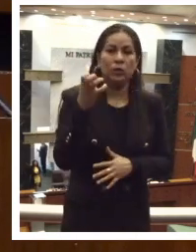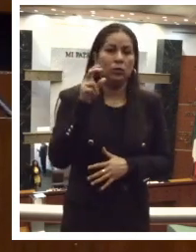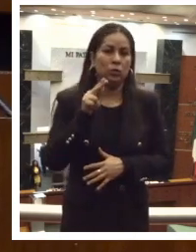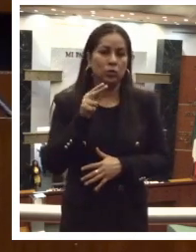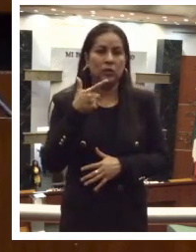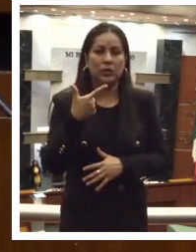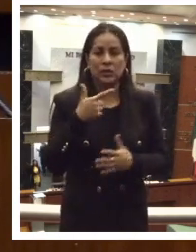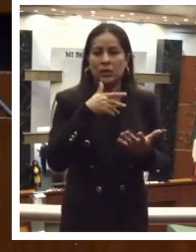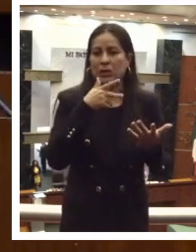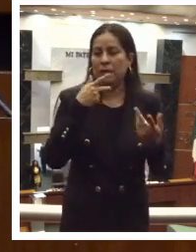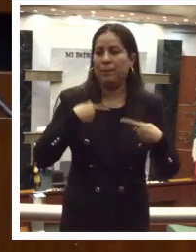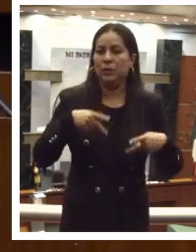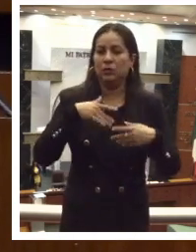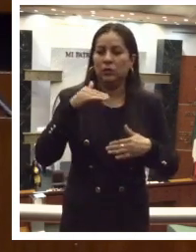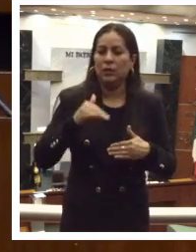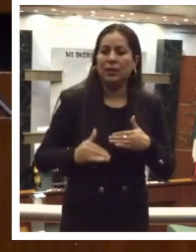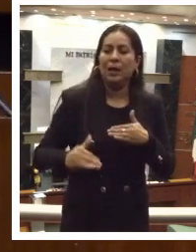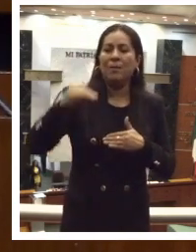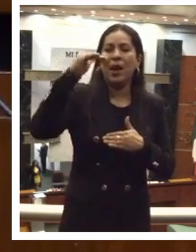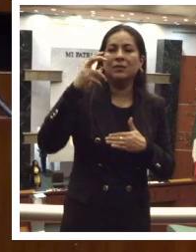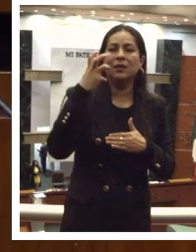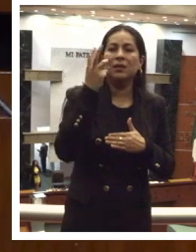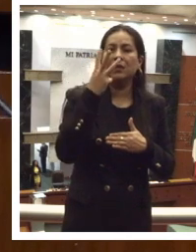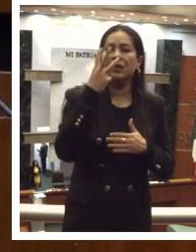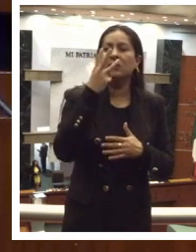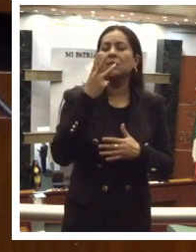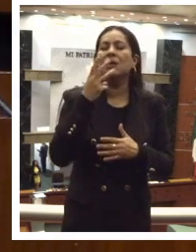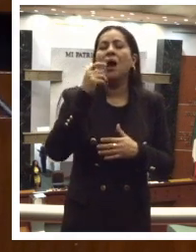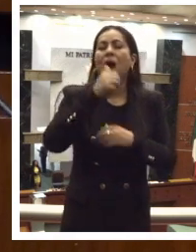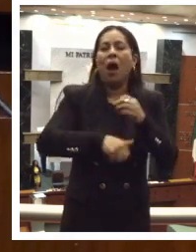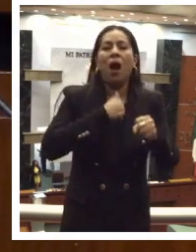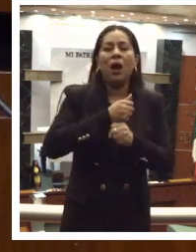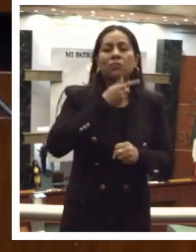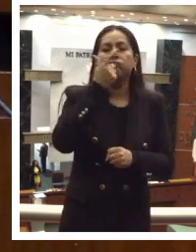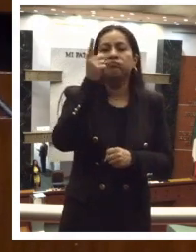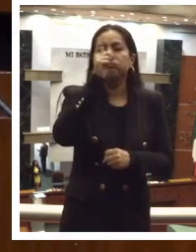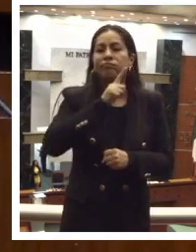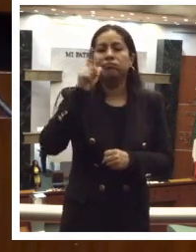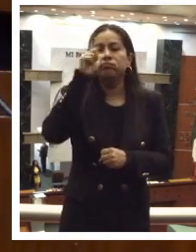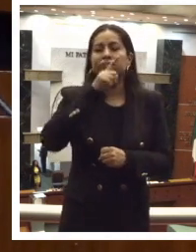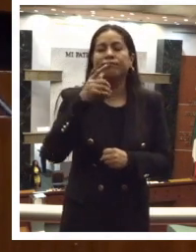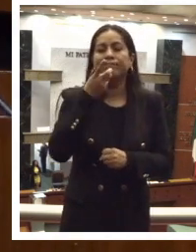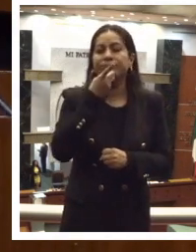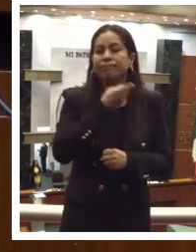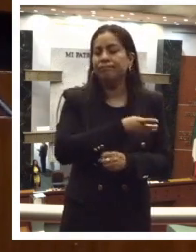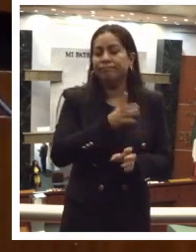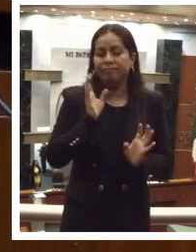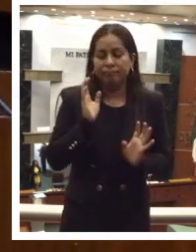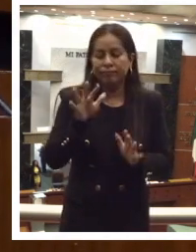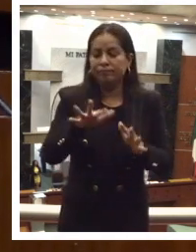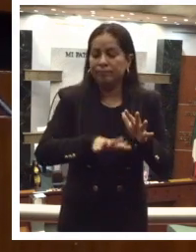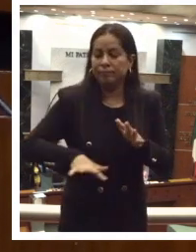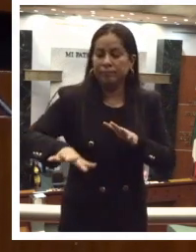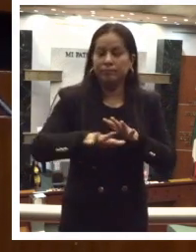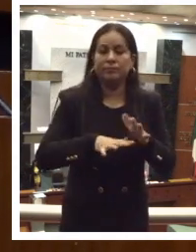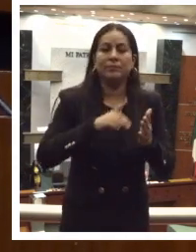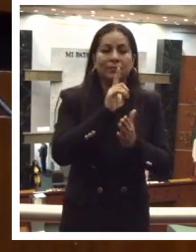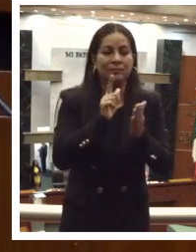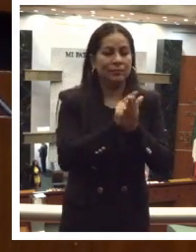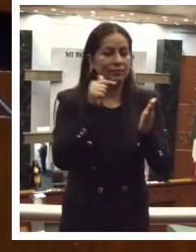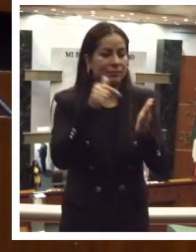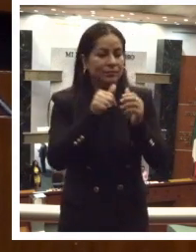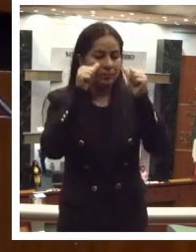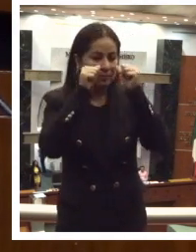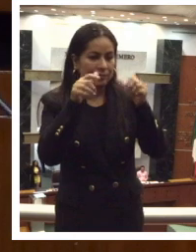515,487 personas mayores de 3 años que hablan alguna lengua indígena. En este contexto, la reforma busca atender